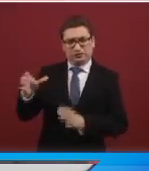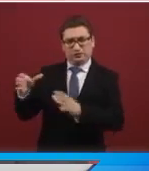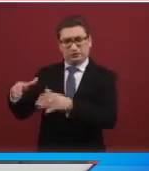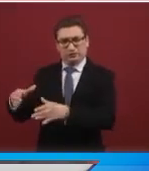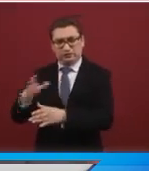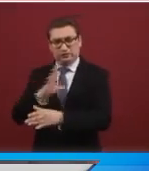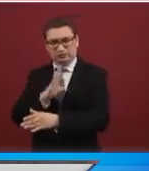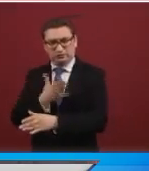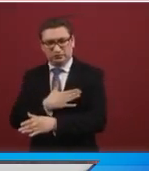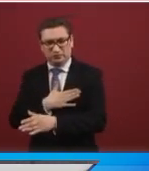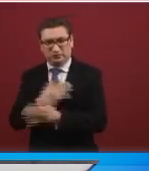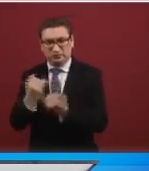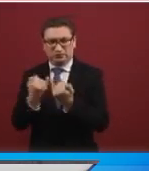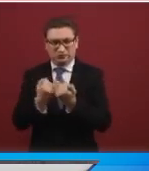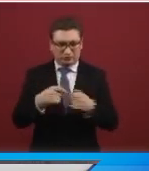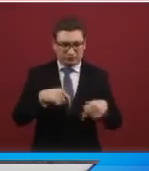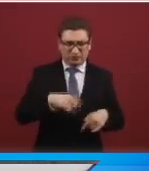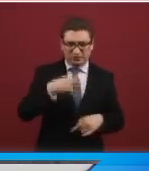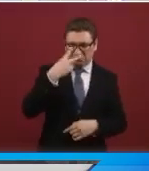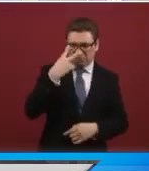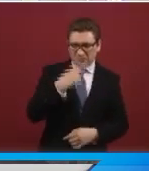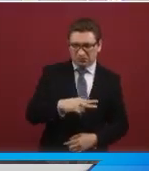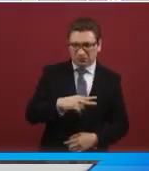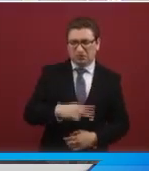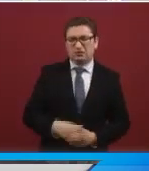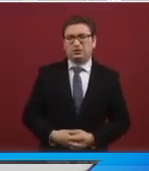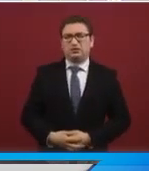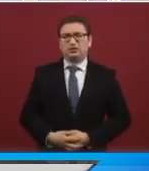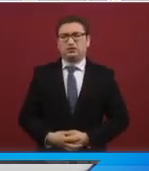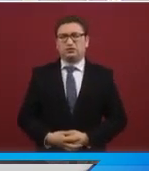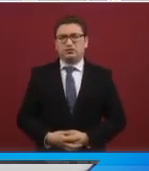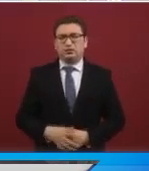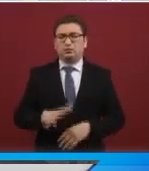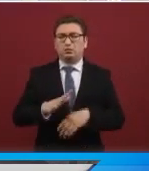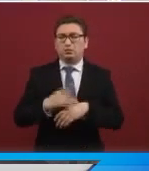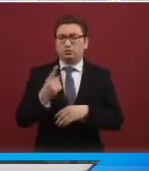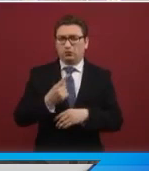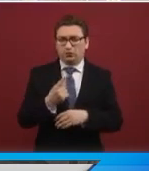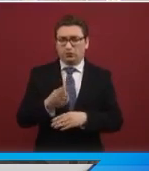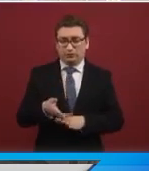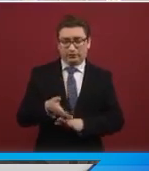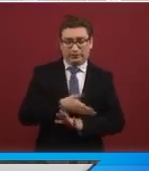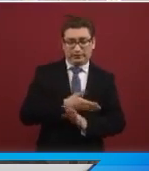los mexicanos el que se haya actuado